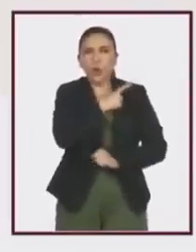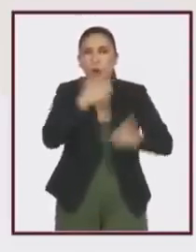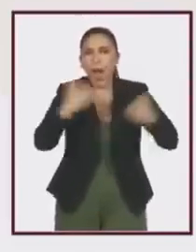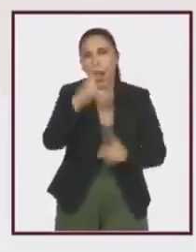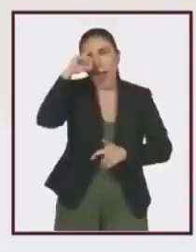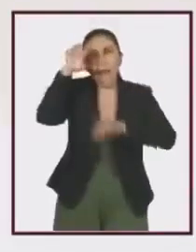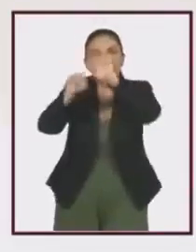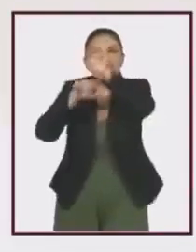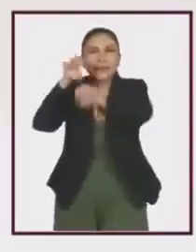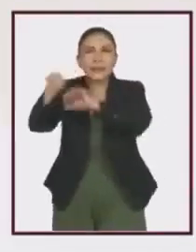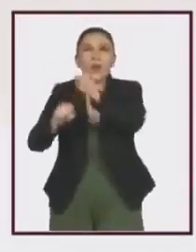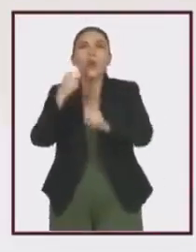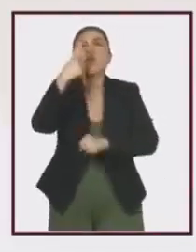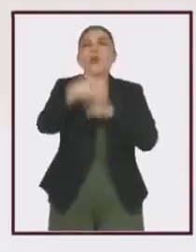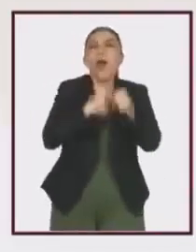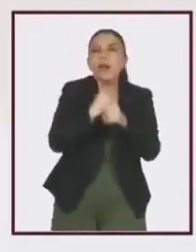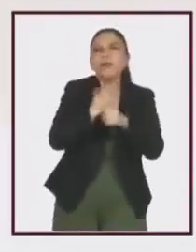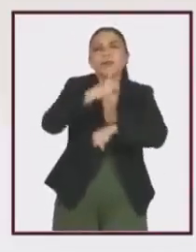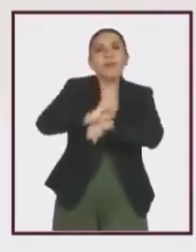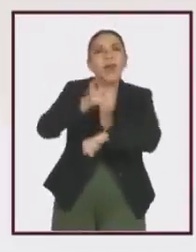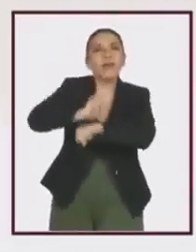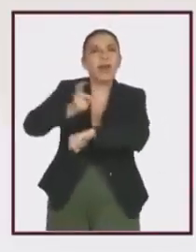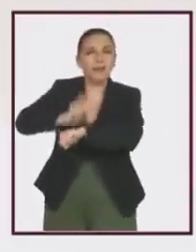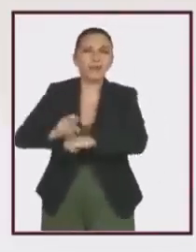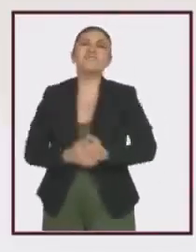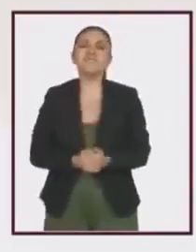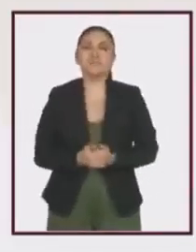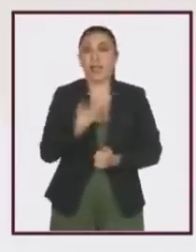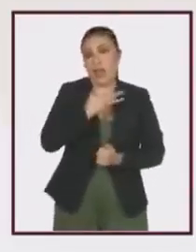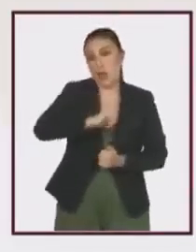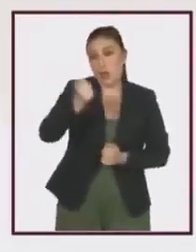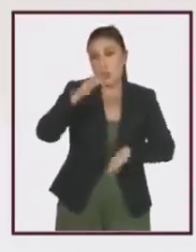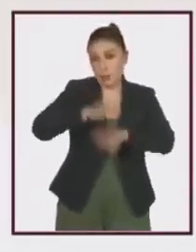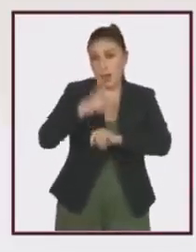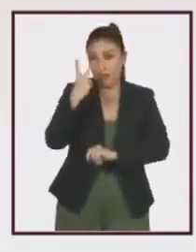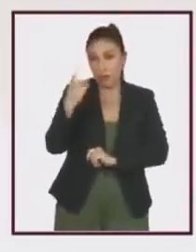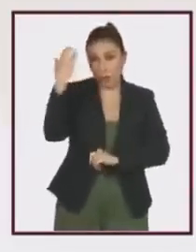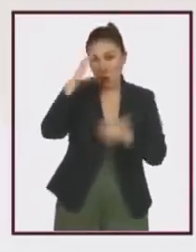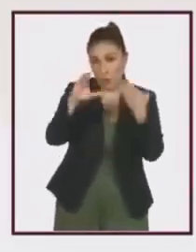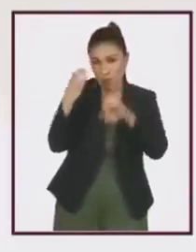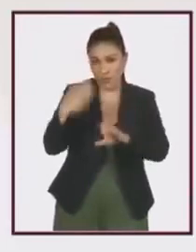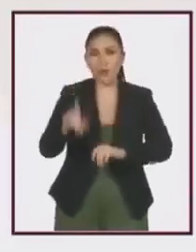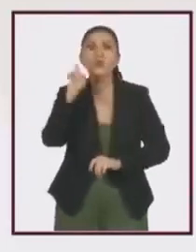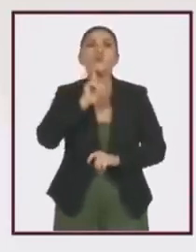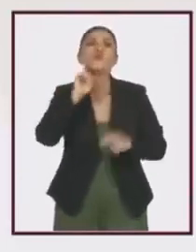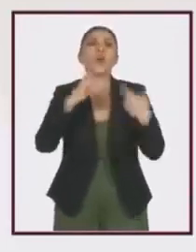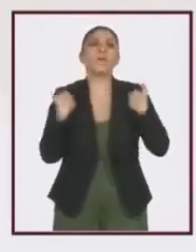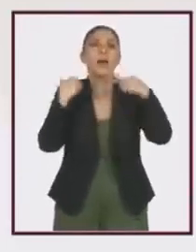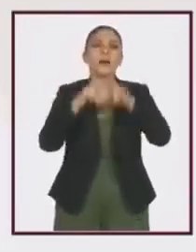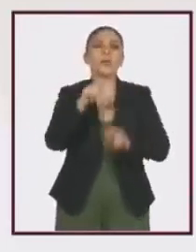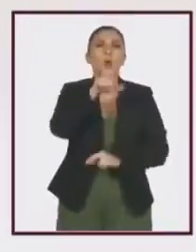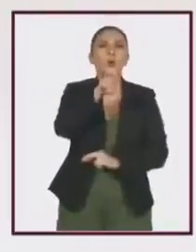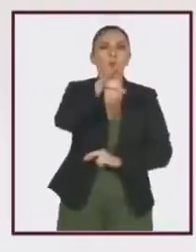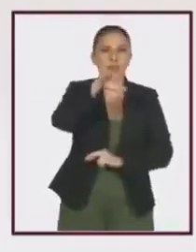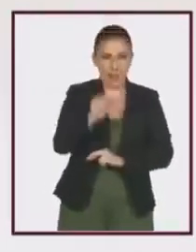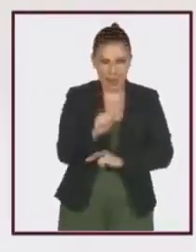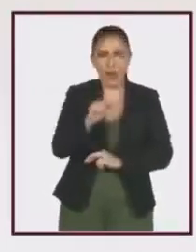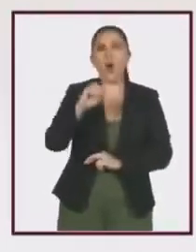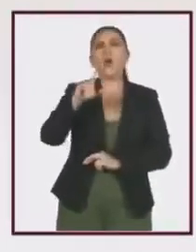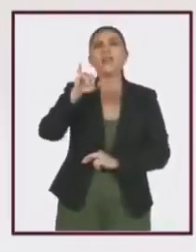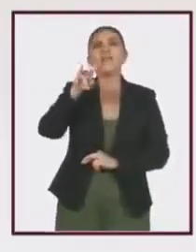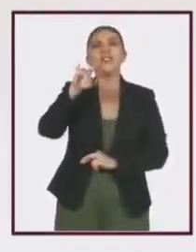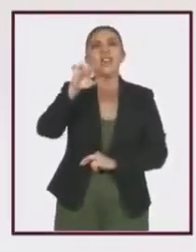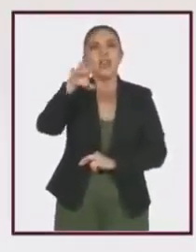construyendo año con año, mes con mes, día con día. Tenemos otros dos comentarios, maestra, de la profesora Lucia